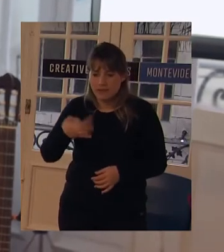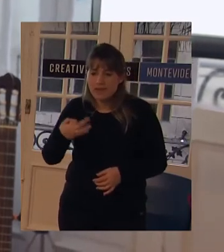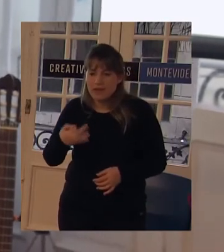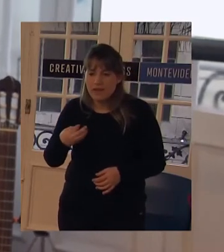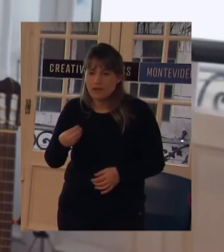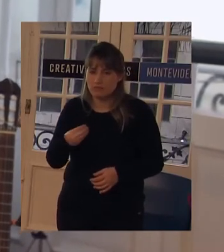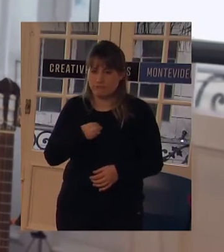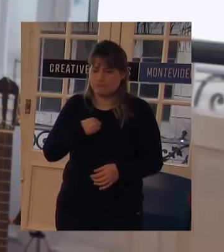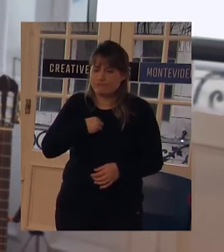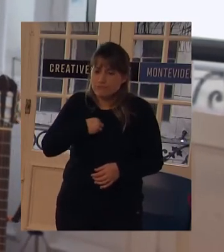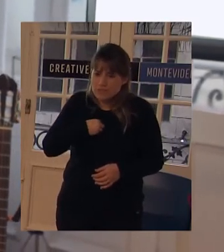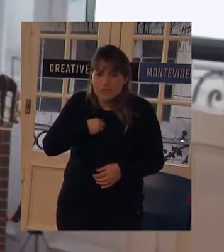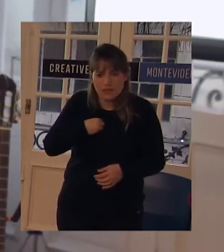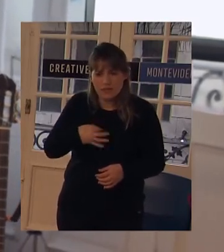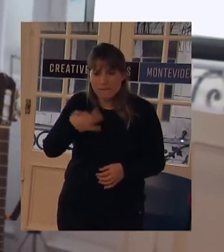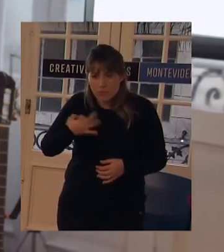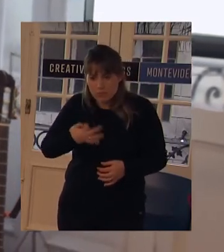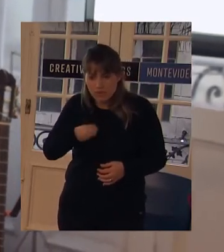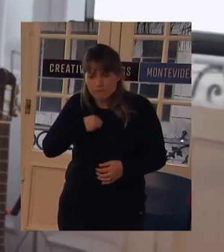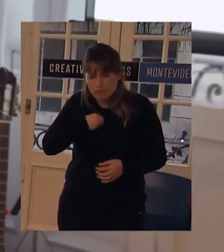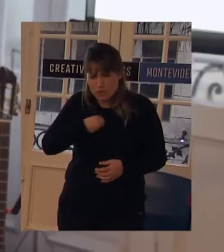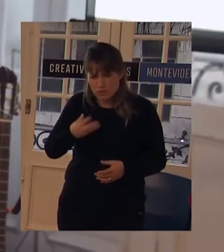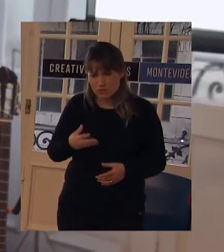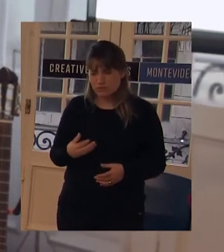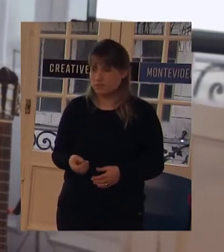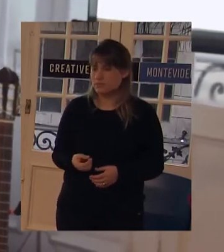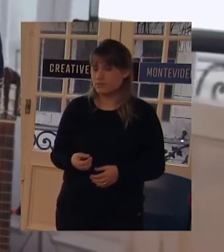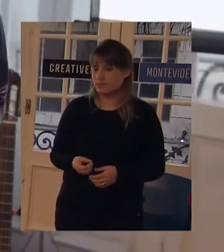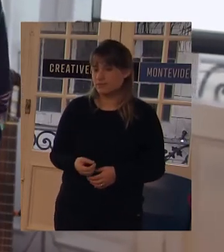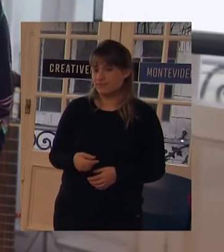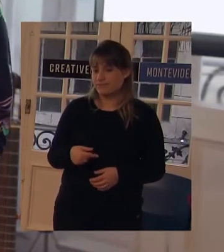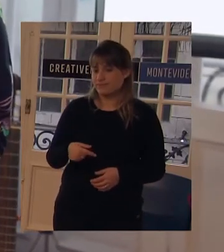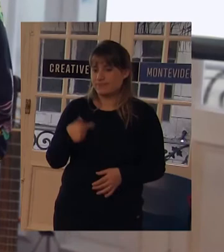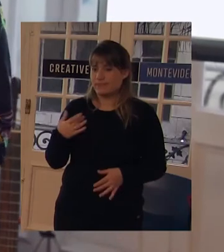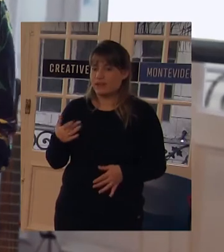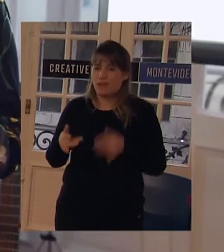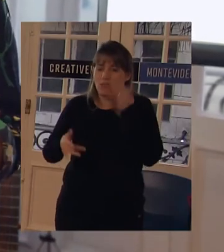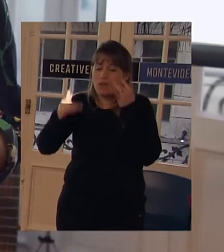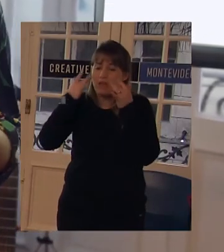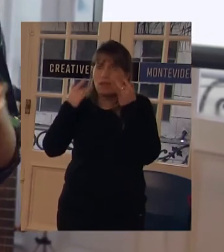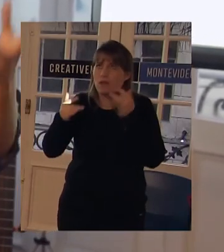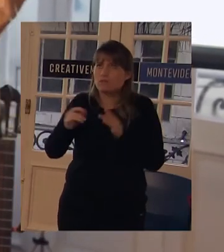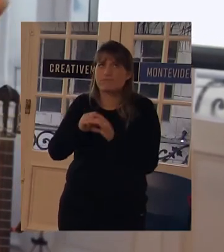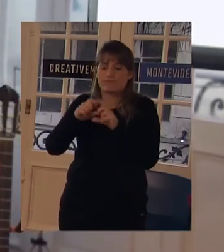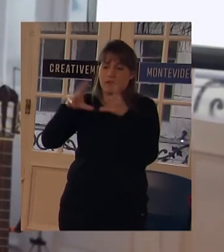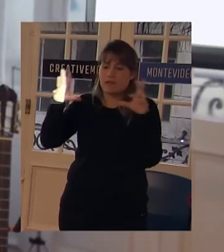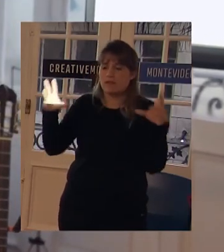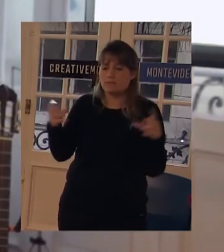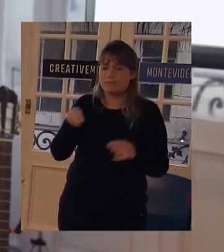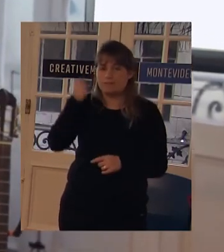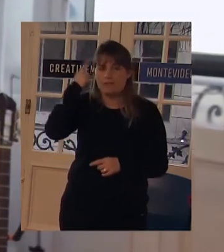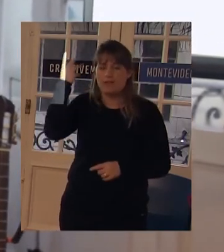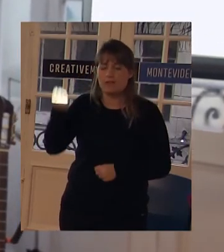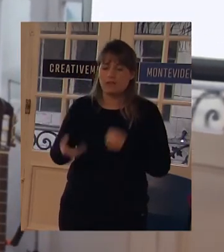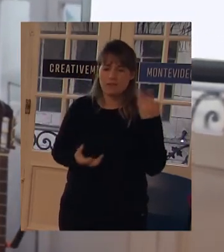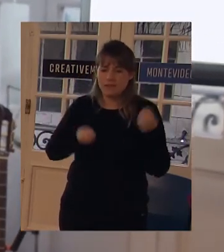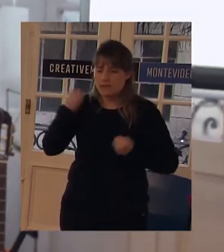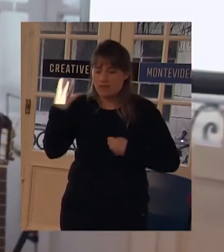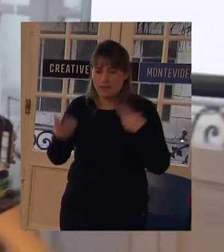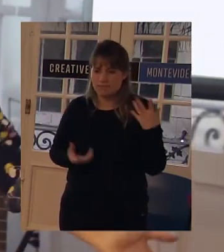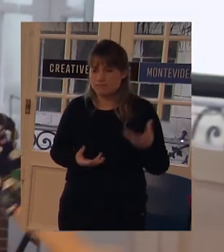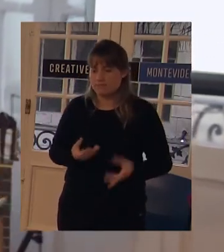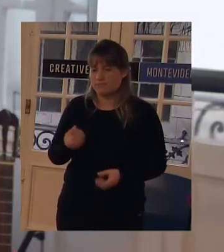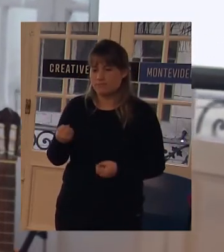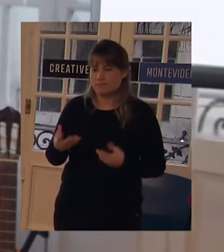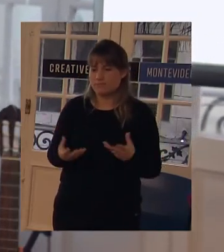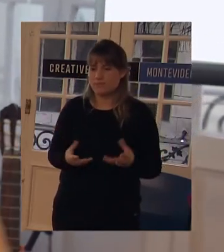yo, ilustradora, desde siempre. Nada, la ilustración era libertad, era creatividad, era perderte en una hoja y